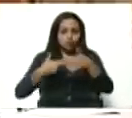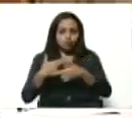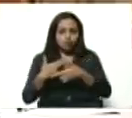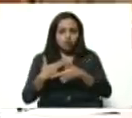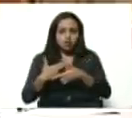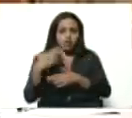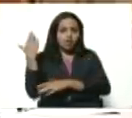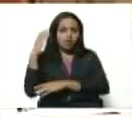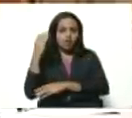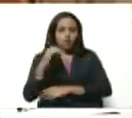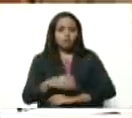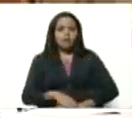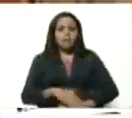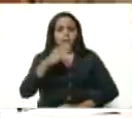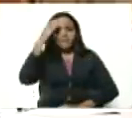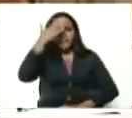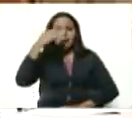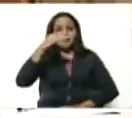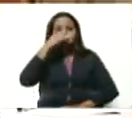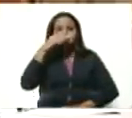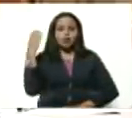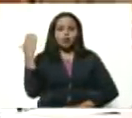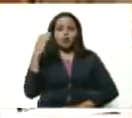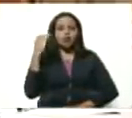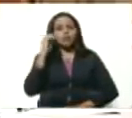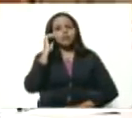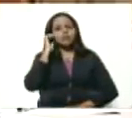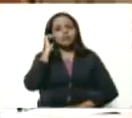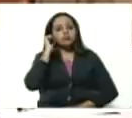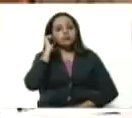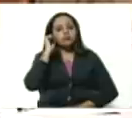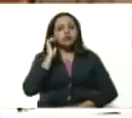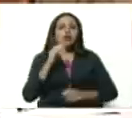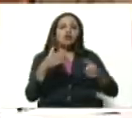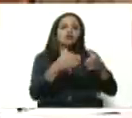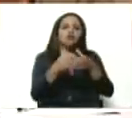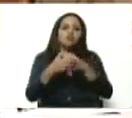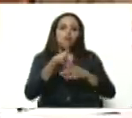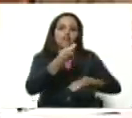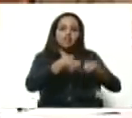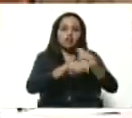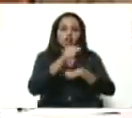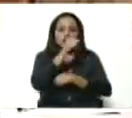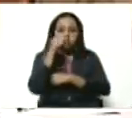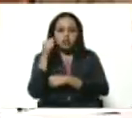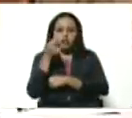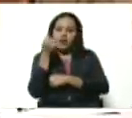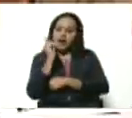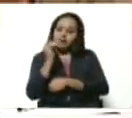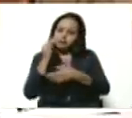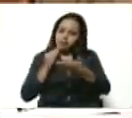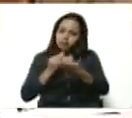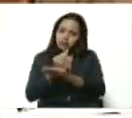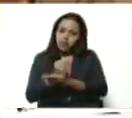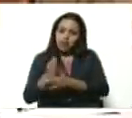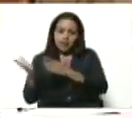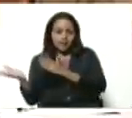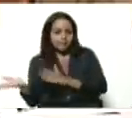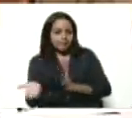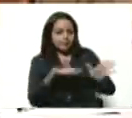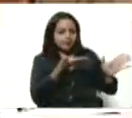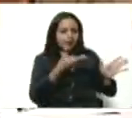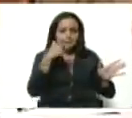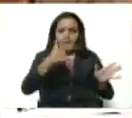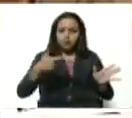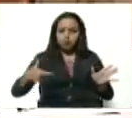paramilitares colombianos bandas de narcotraficantes colombianos se han dedicado a pasar con